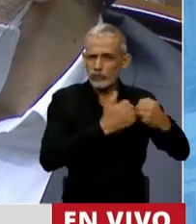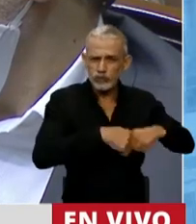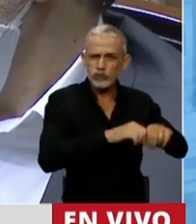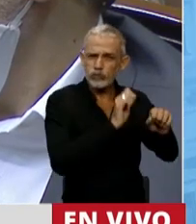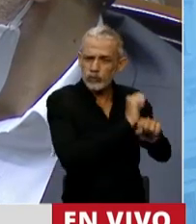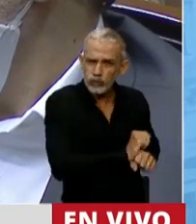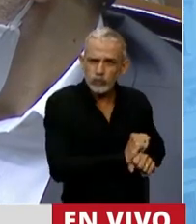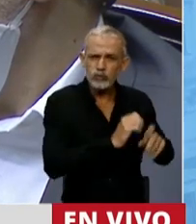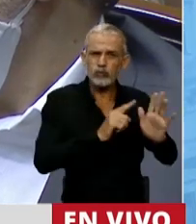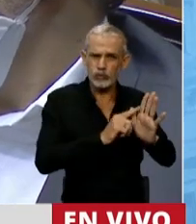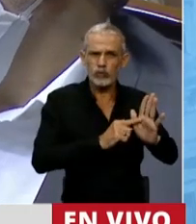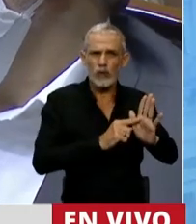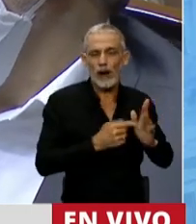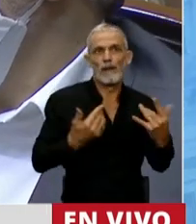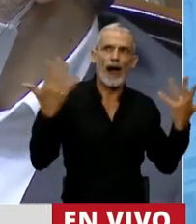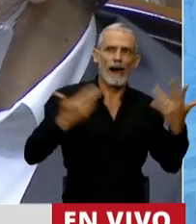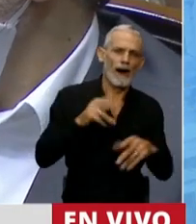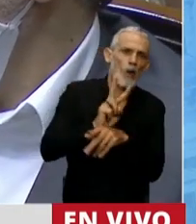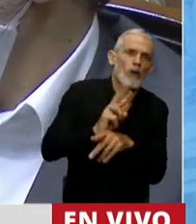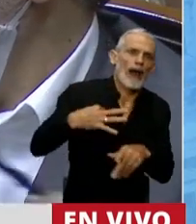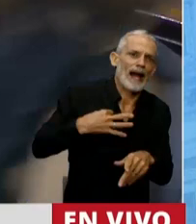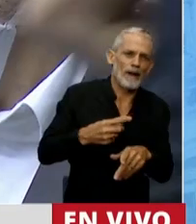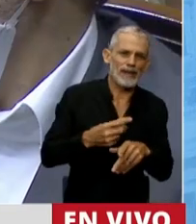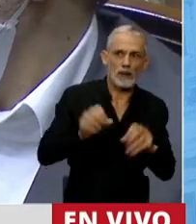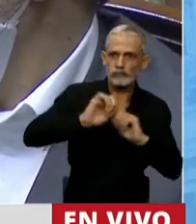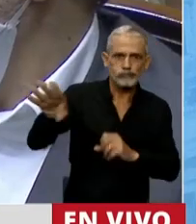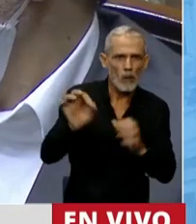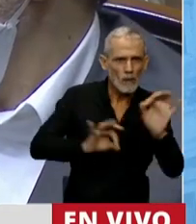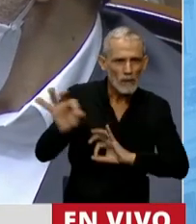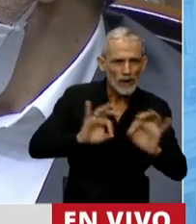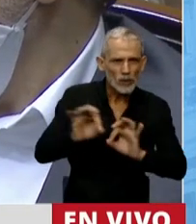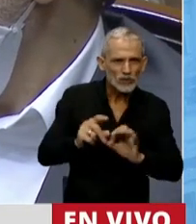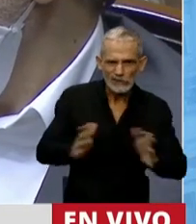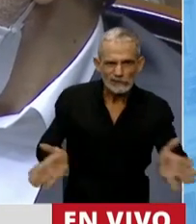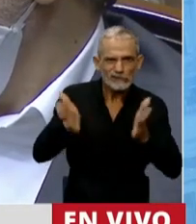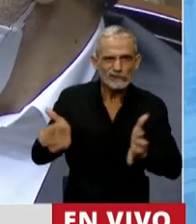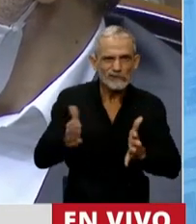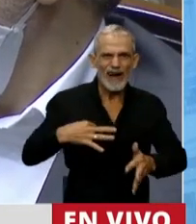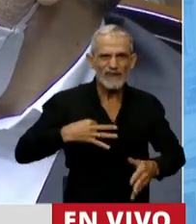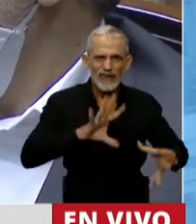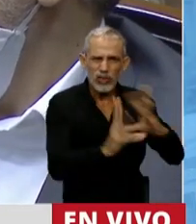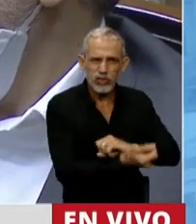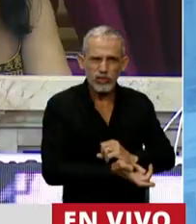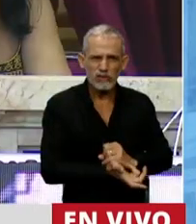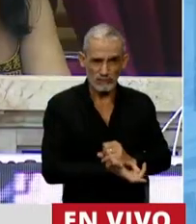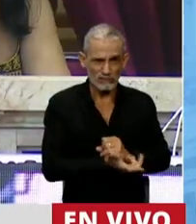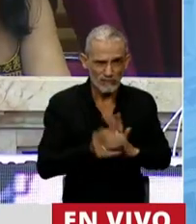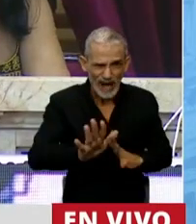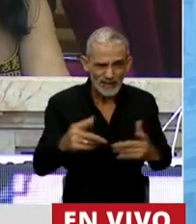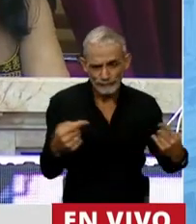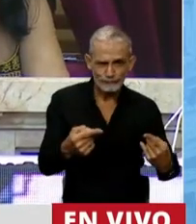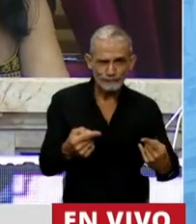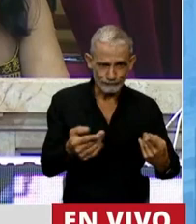el argumento de preservar la vida, envíe un proyecto que promueve la extinción de la vida humana. Esto sumado